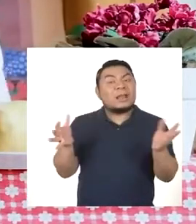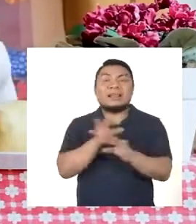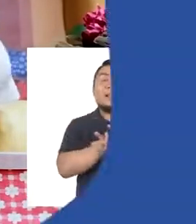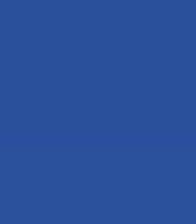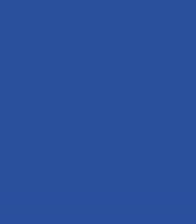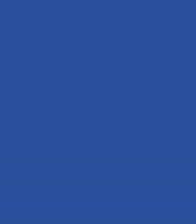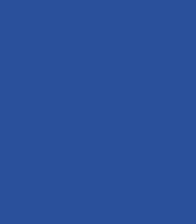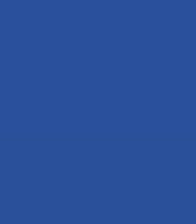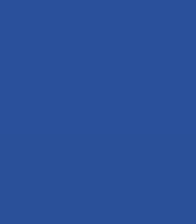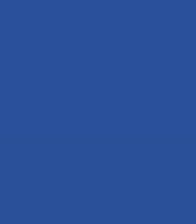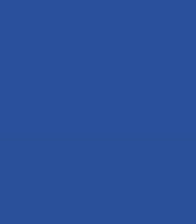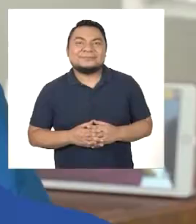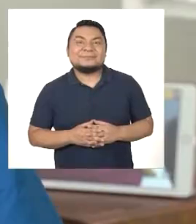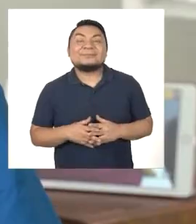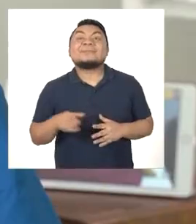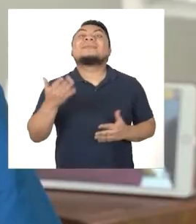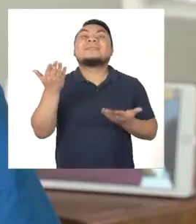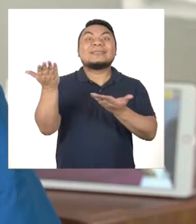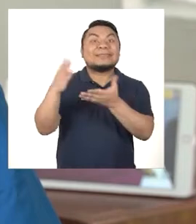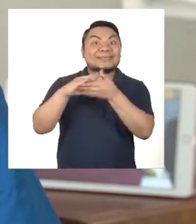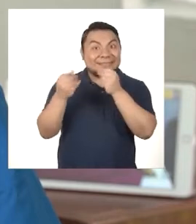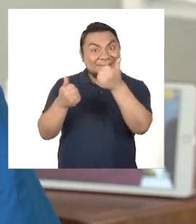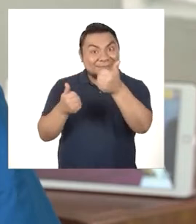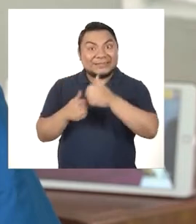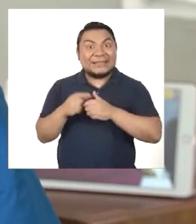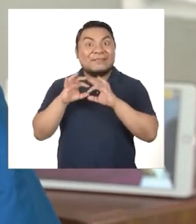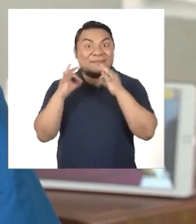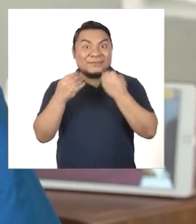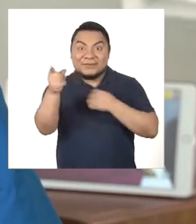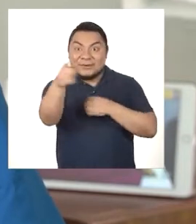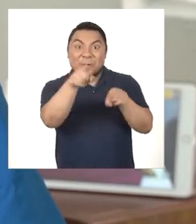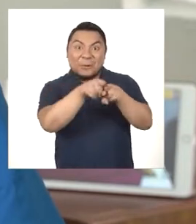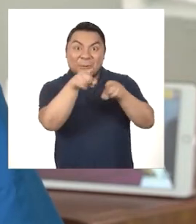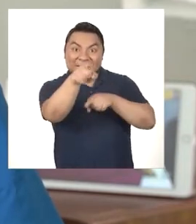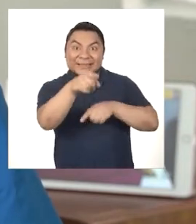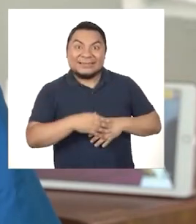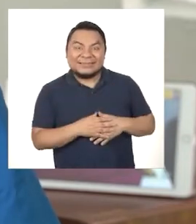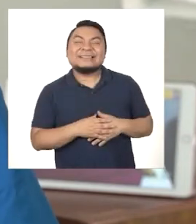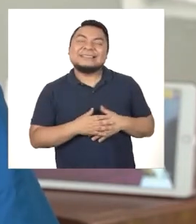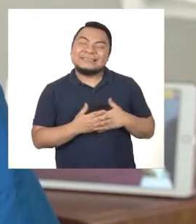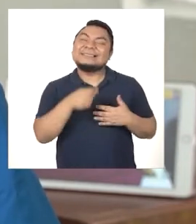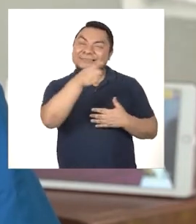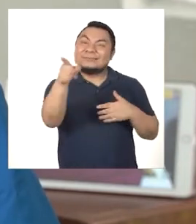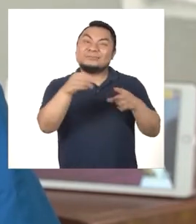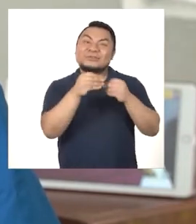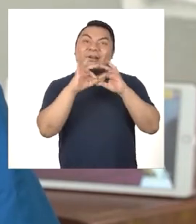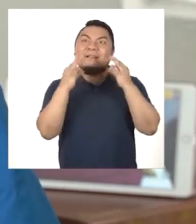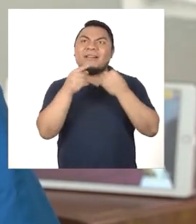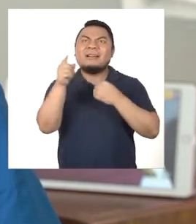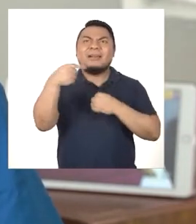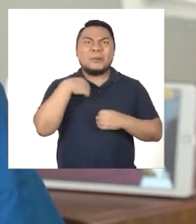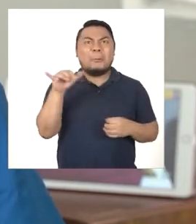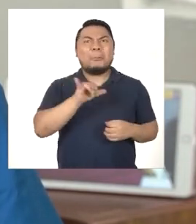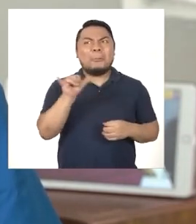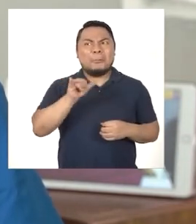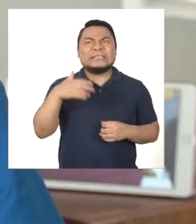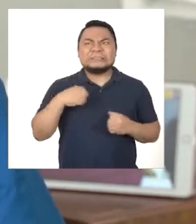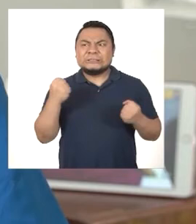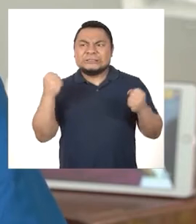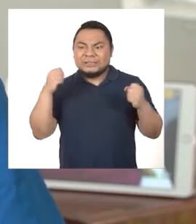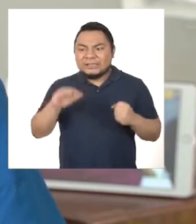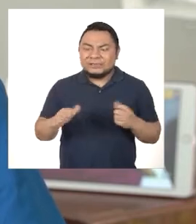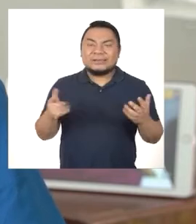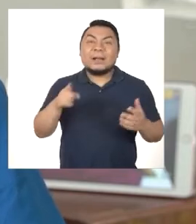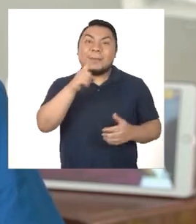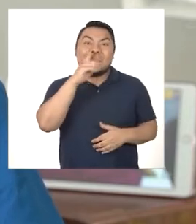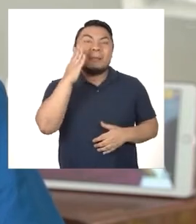nadie nace sabiendo. ¿Qué les pareció? Familiar, ¿no? Esto seguramente ocurre en muchos hogares donde el